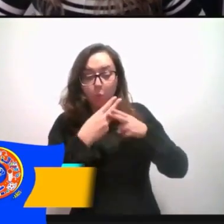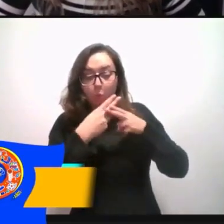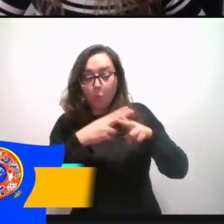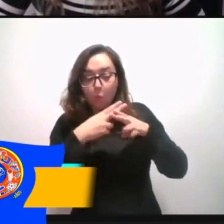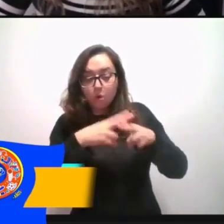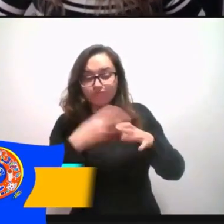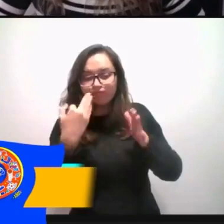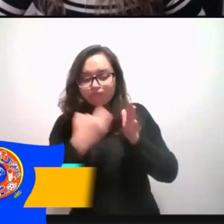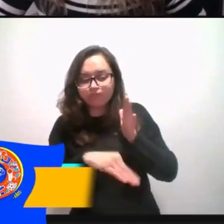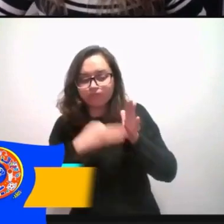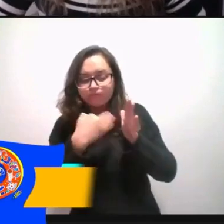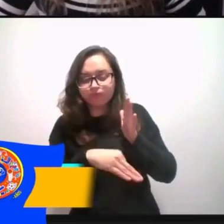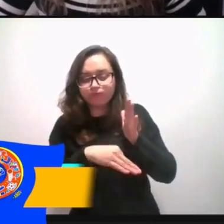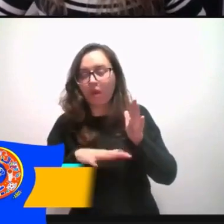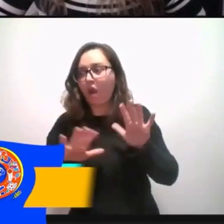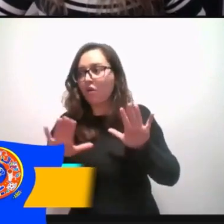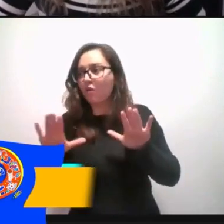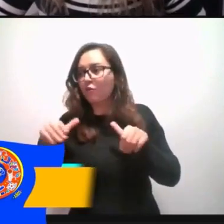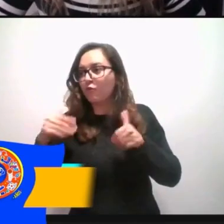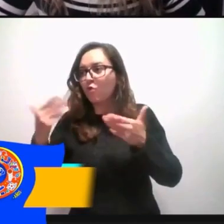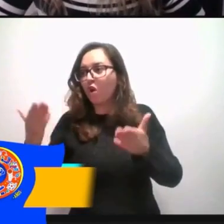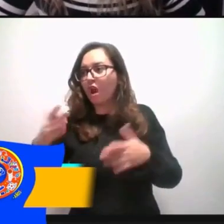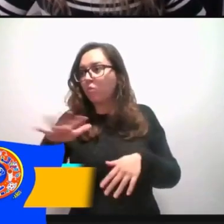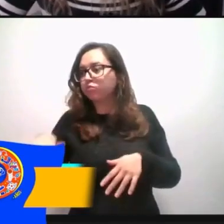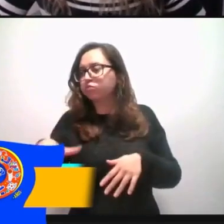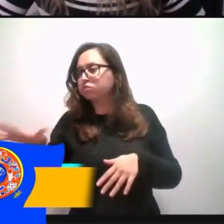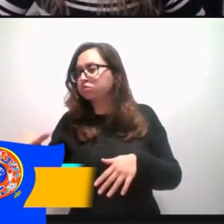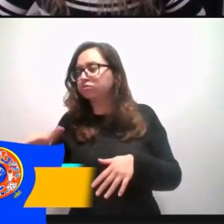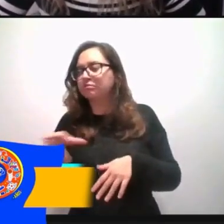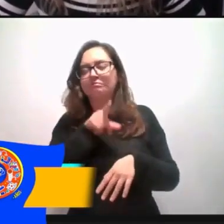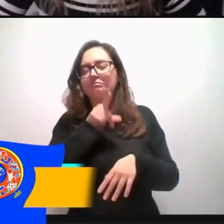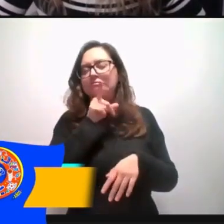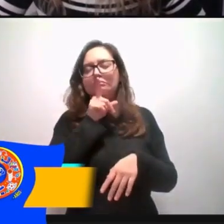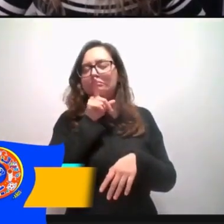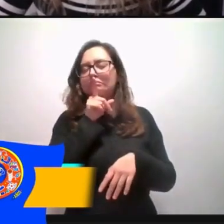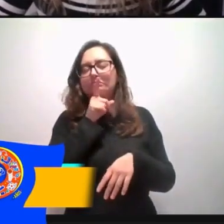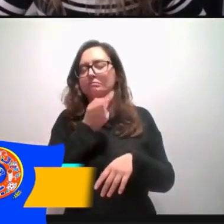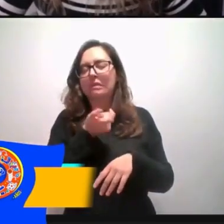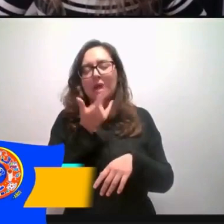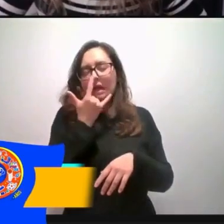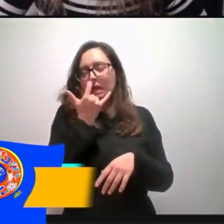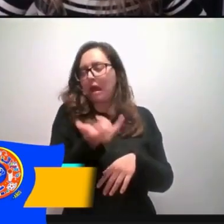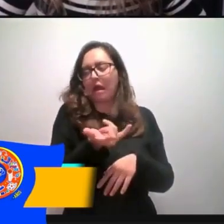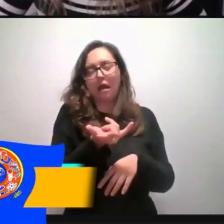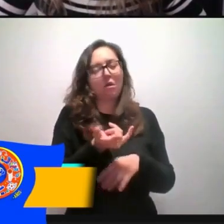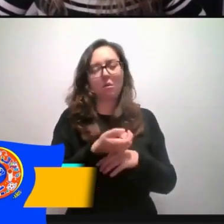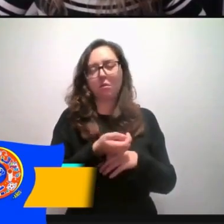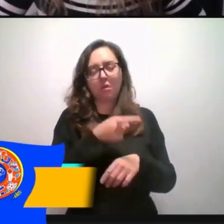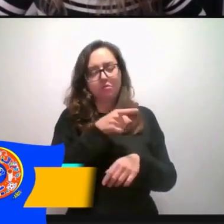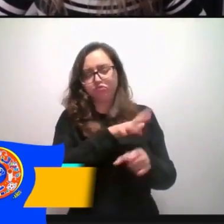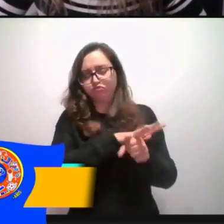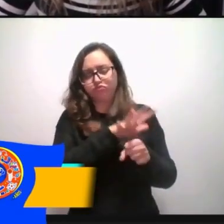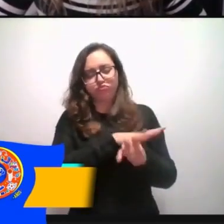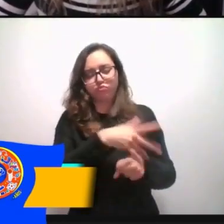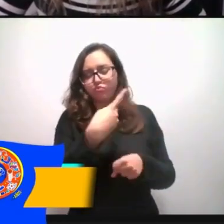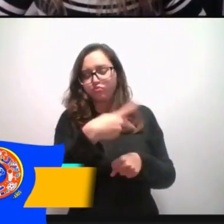la necesidad de ir a buscar algún otro recurso. Una fuente importante de injertos de hueso